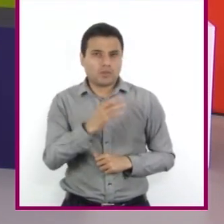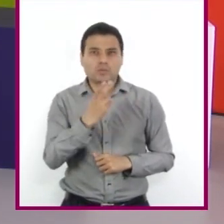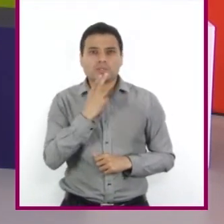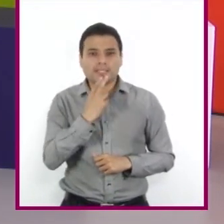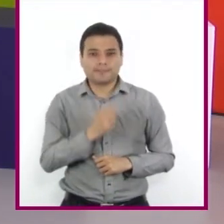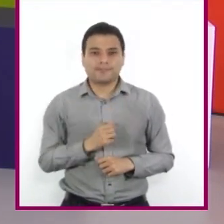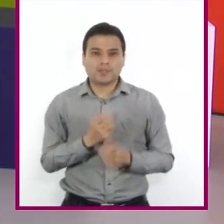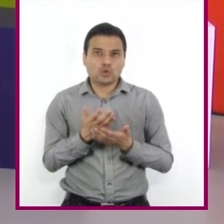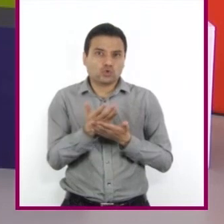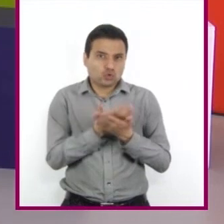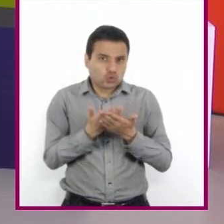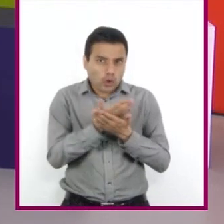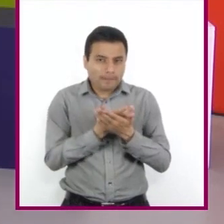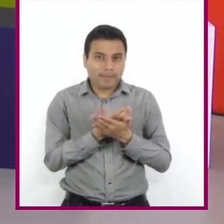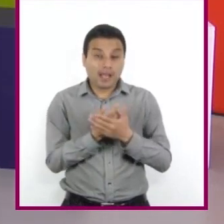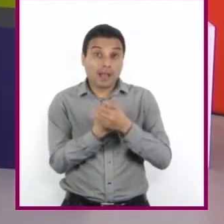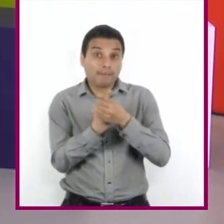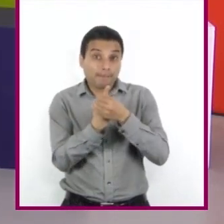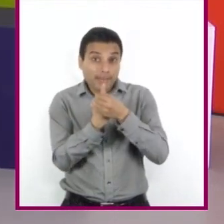velas.